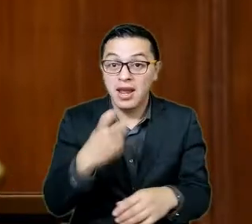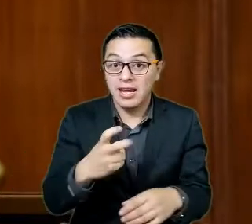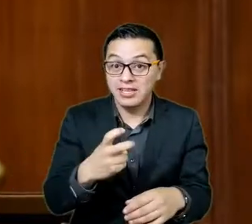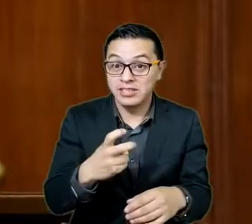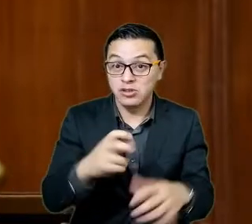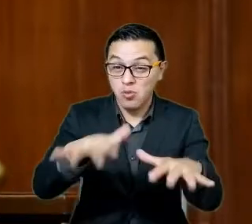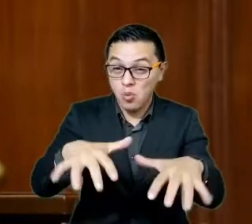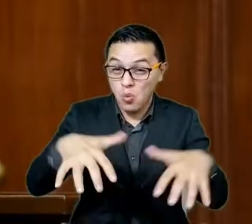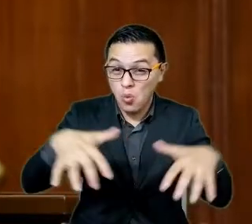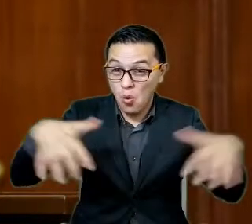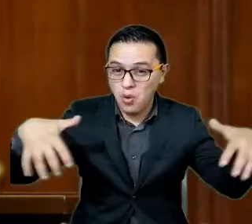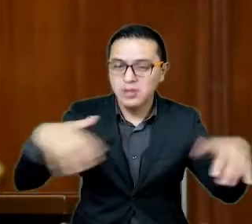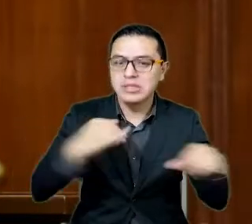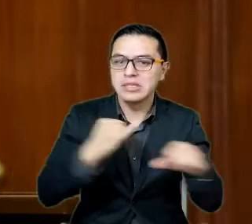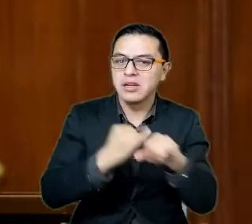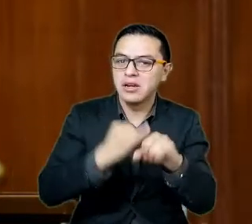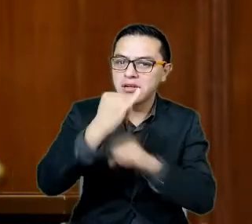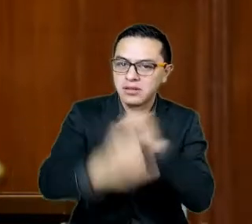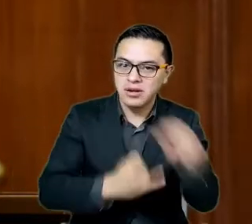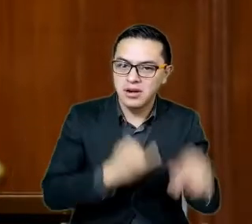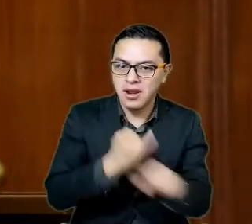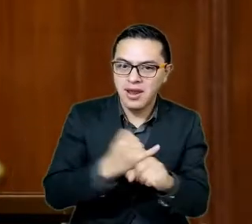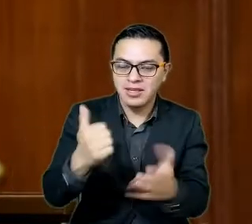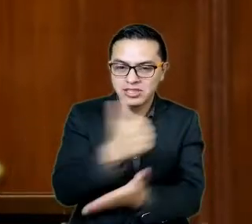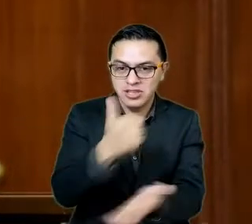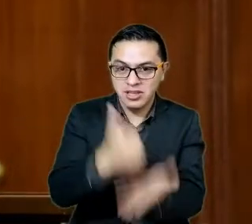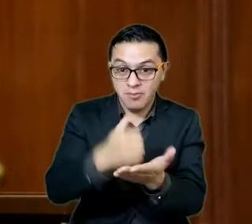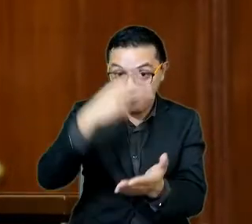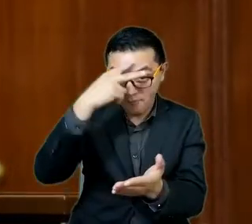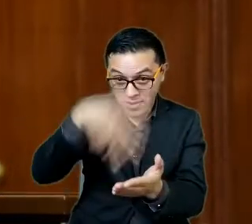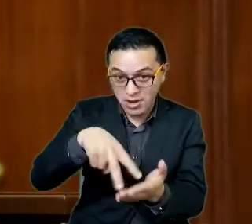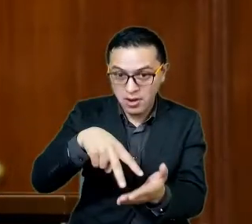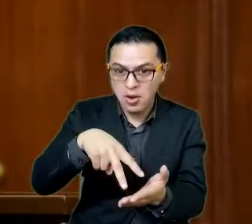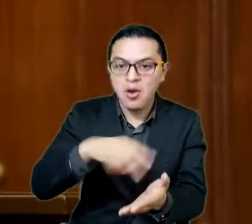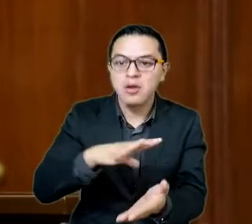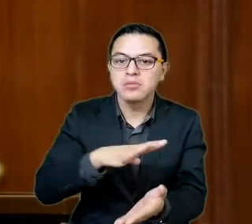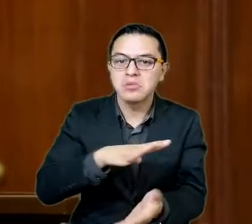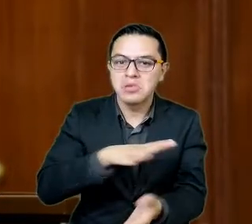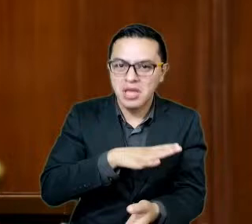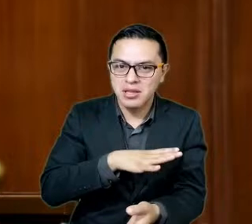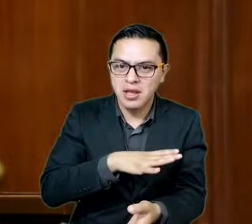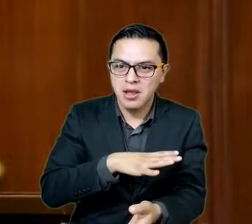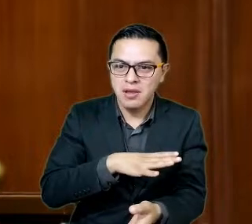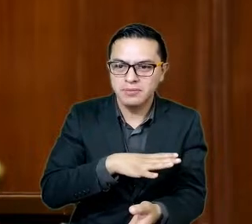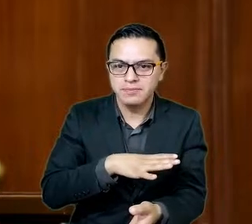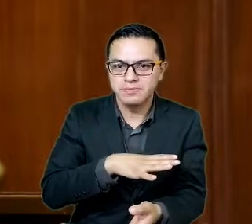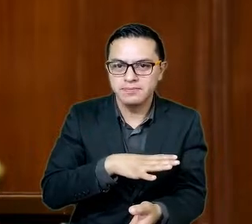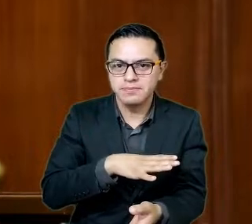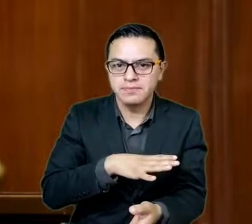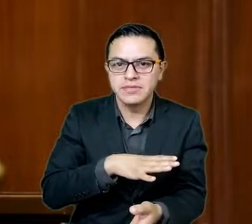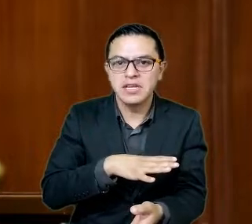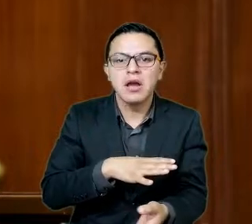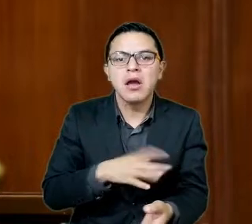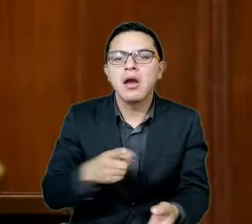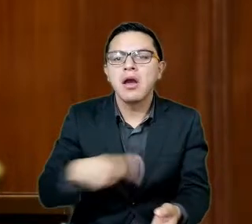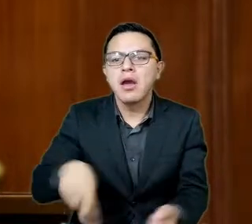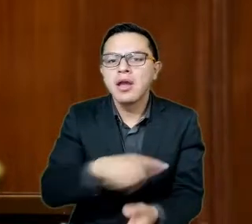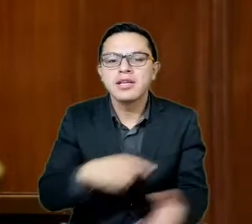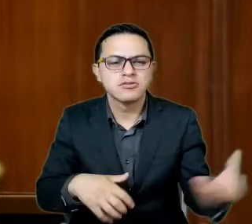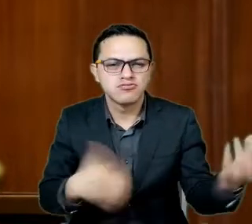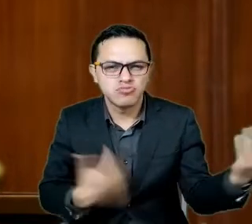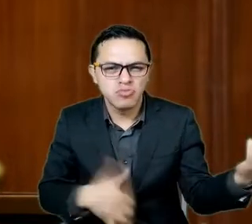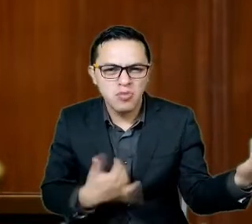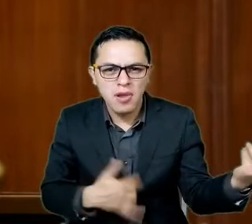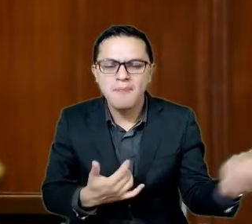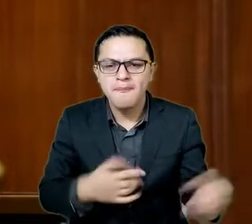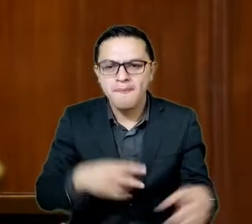Internacional de la Ciudad de México a proporcionado una plataforma para bandas mexiquenses permitiéndoles